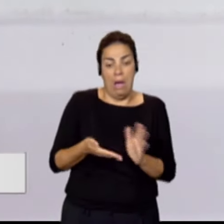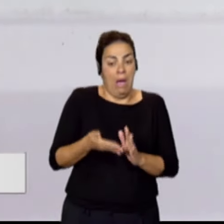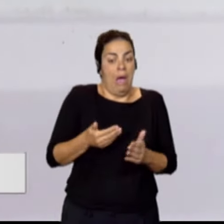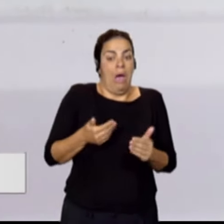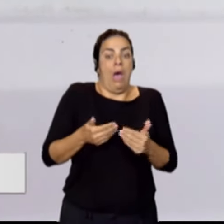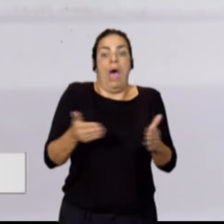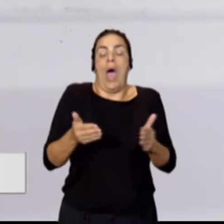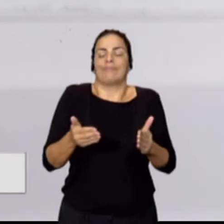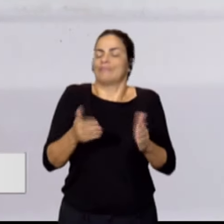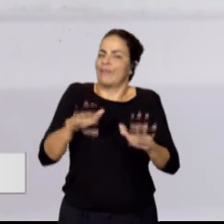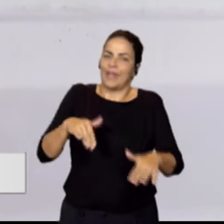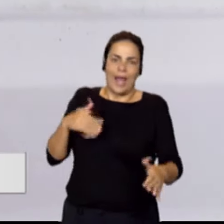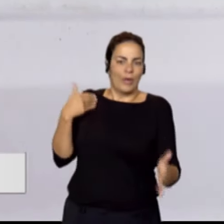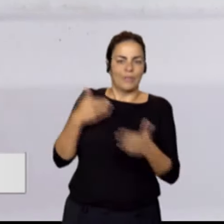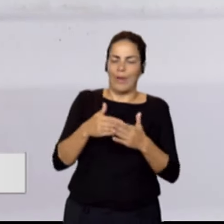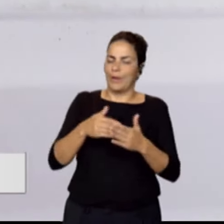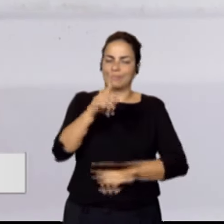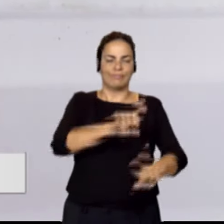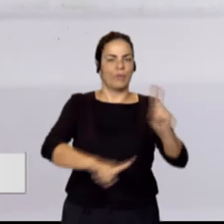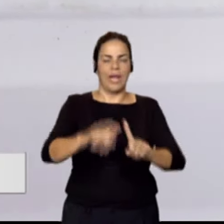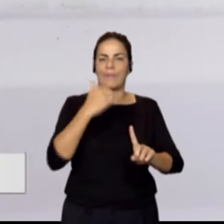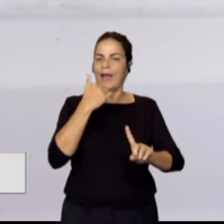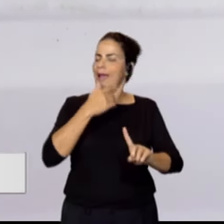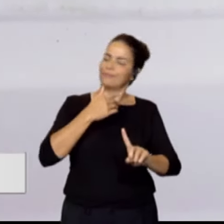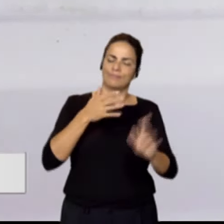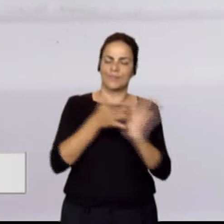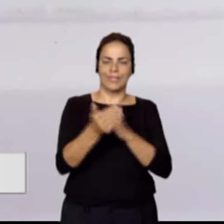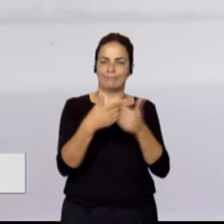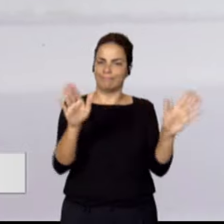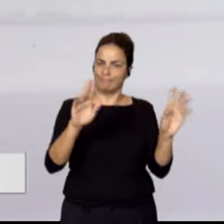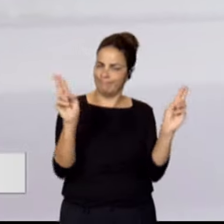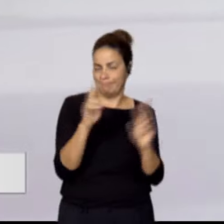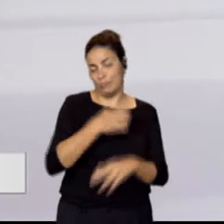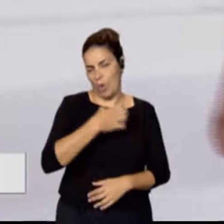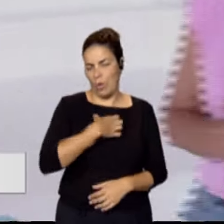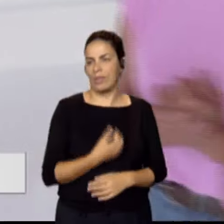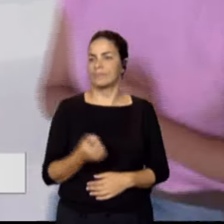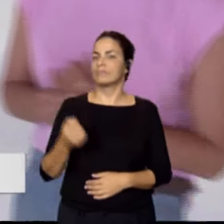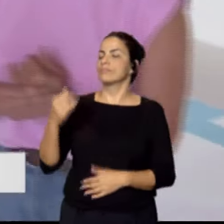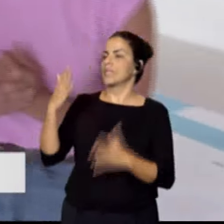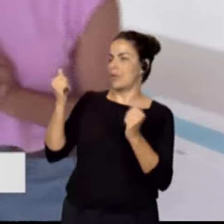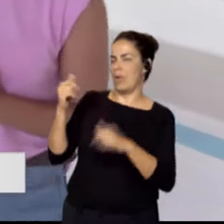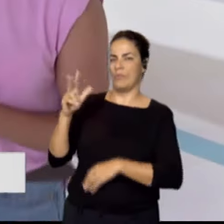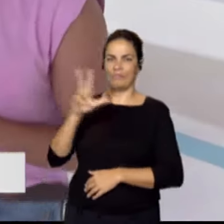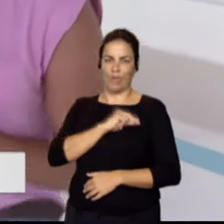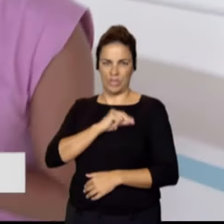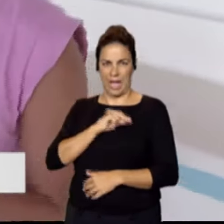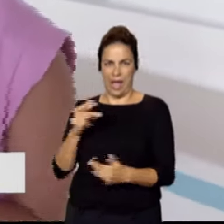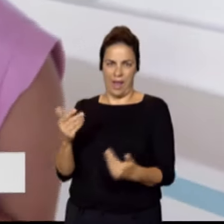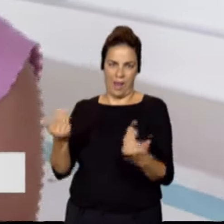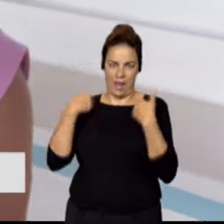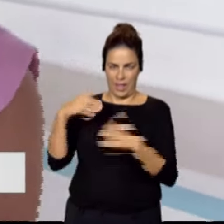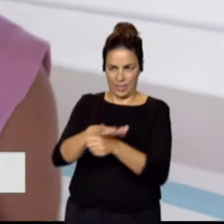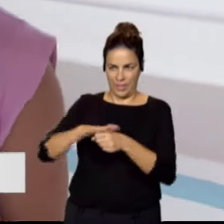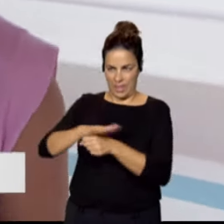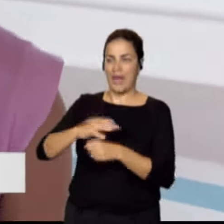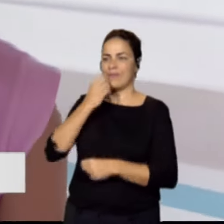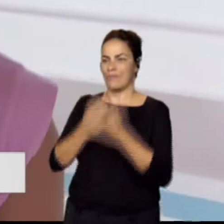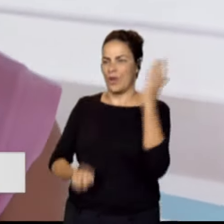unos desperfectos han impedido esa apertura vamos a saludar ya a la concejal encargada del área muy buenos días gler Muy buenos días